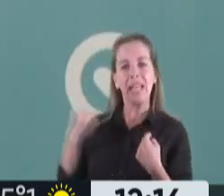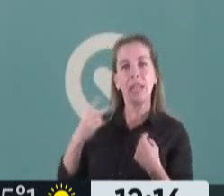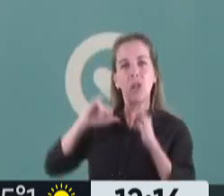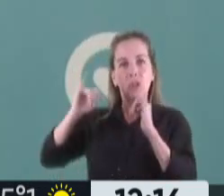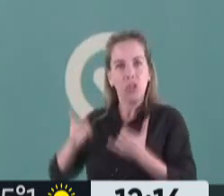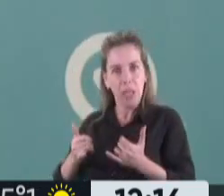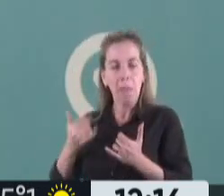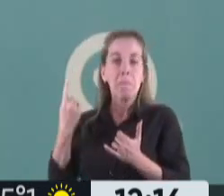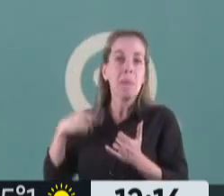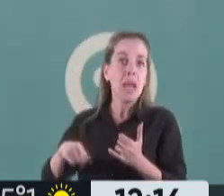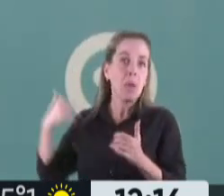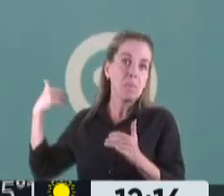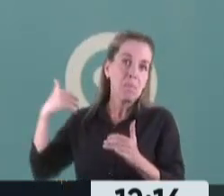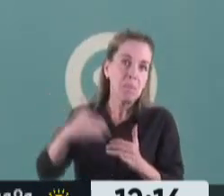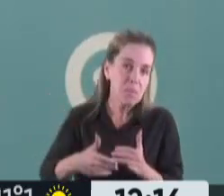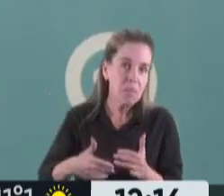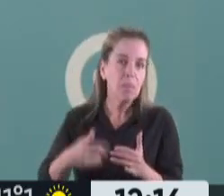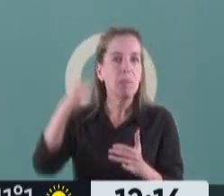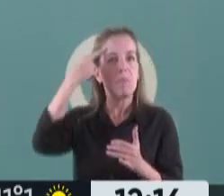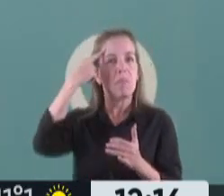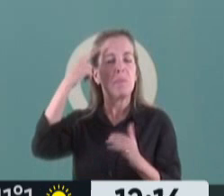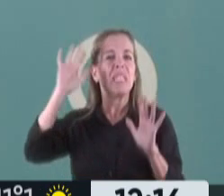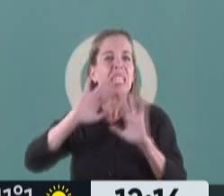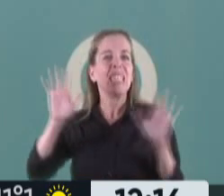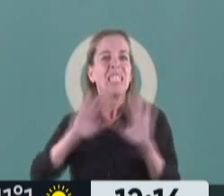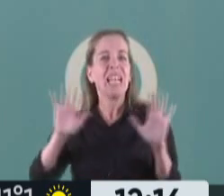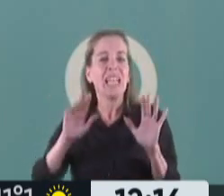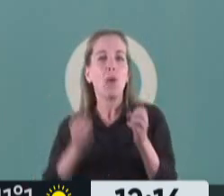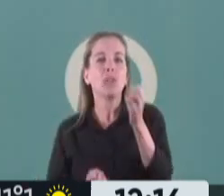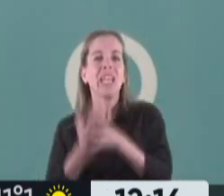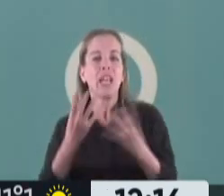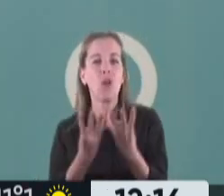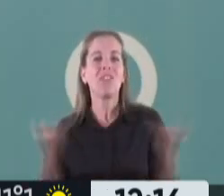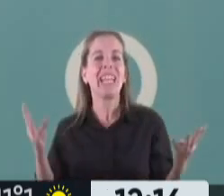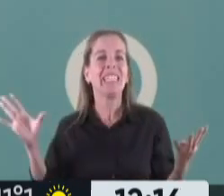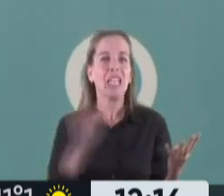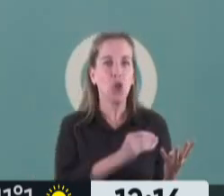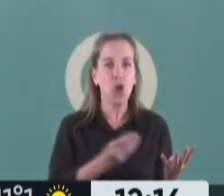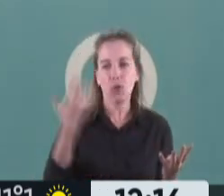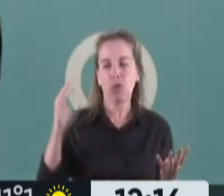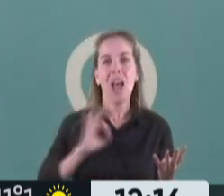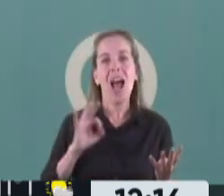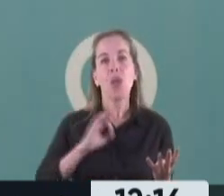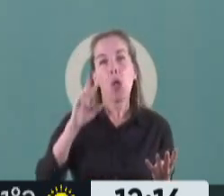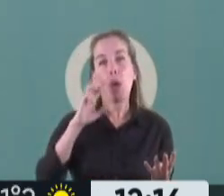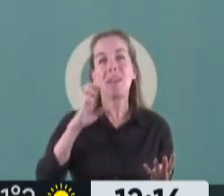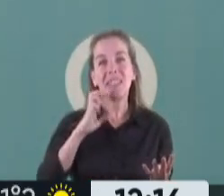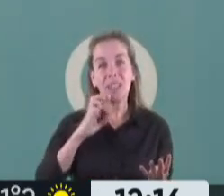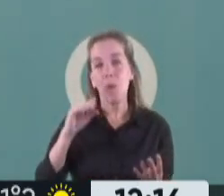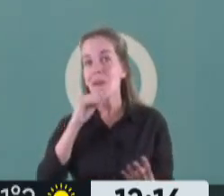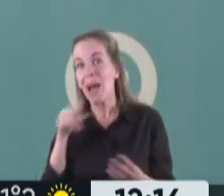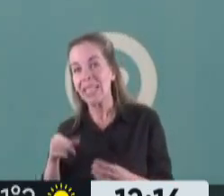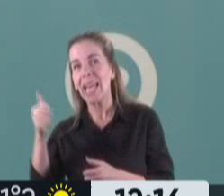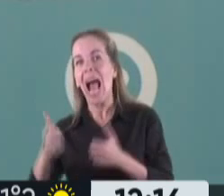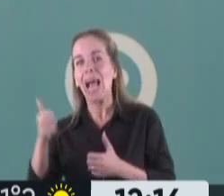metabolizadas a partir de la constitución del Frente de Todos en el 2019. Sergio era precandidato